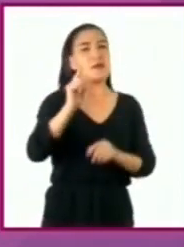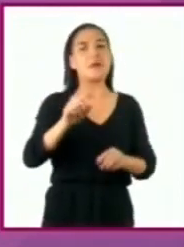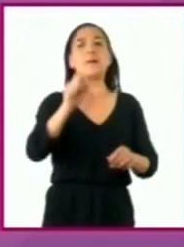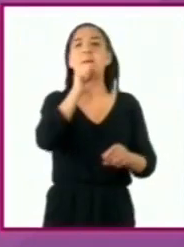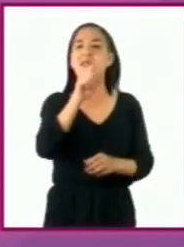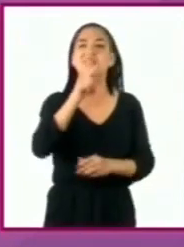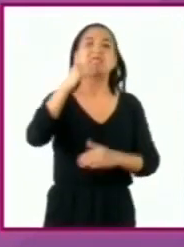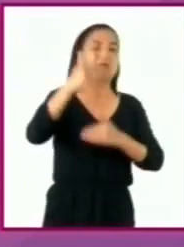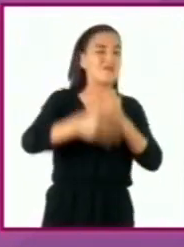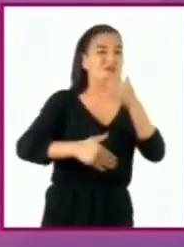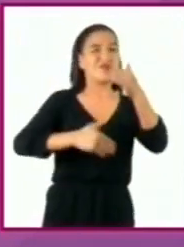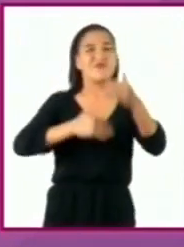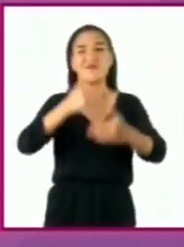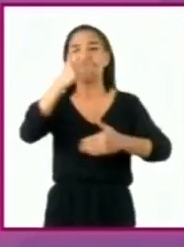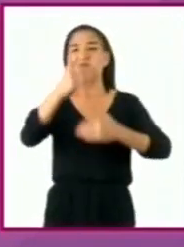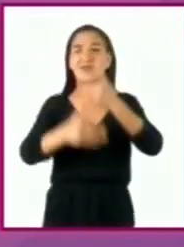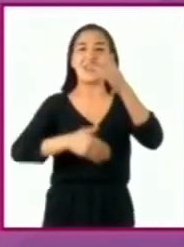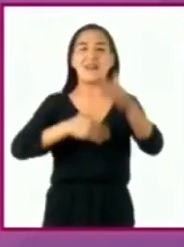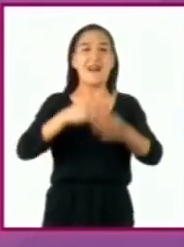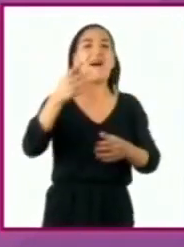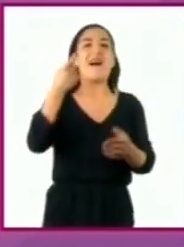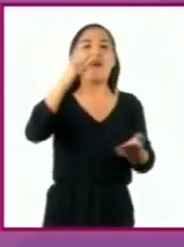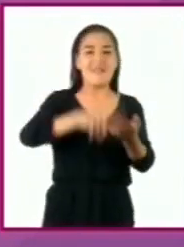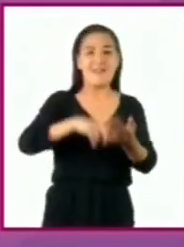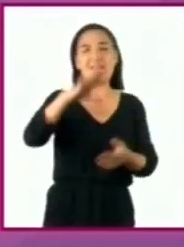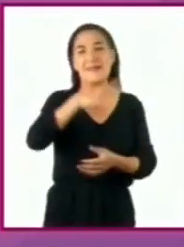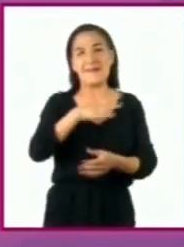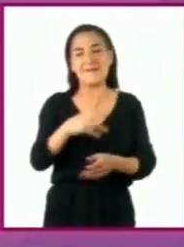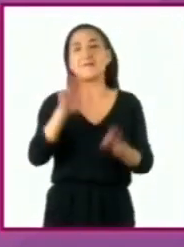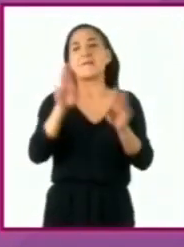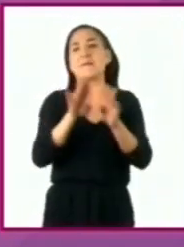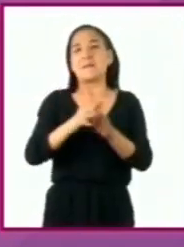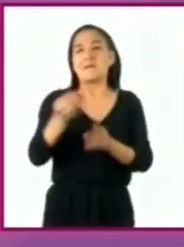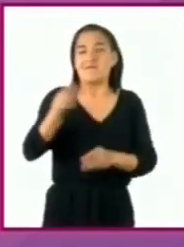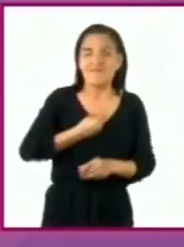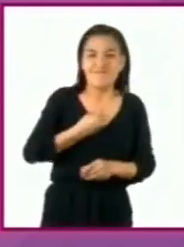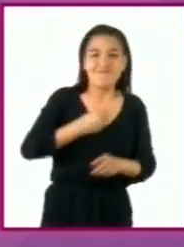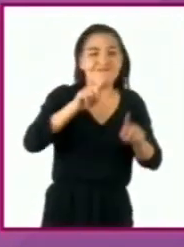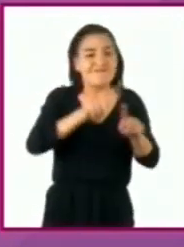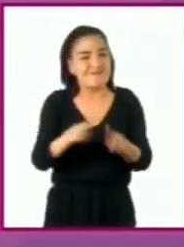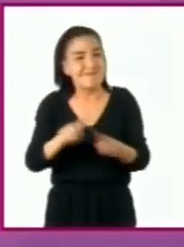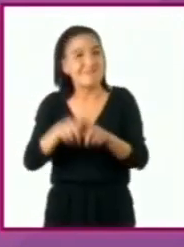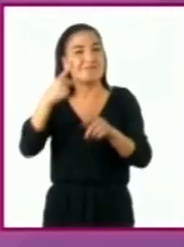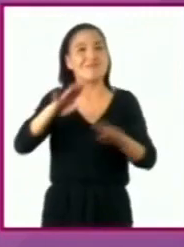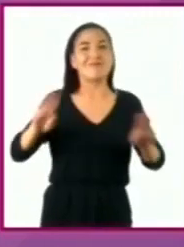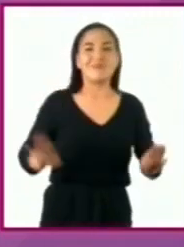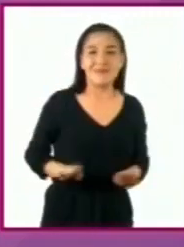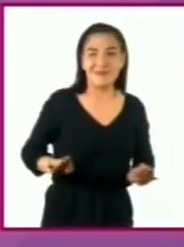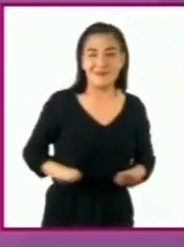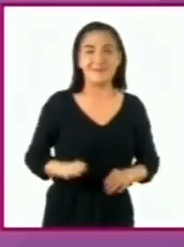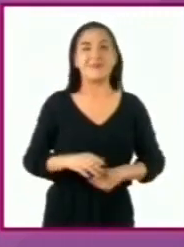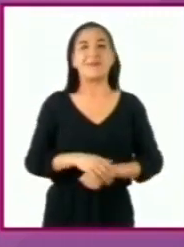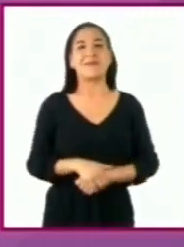por muchas etapas que abarcan y toleran diferentes características o elementos.